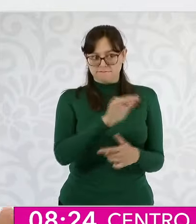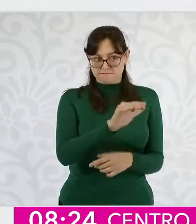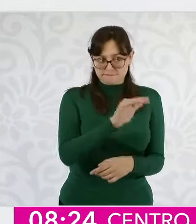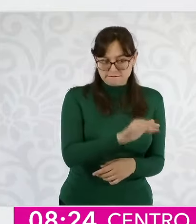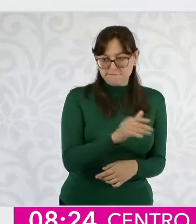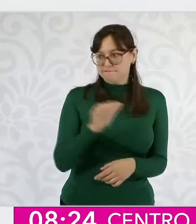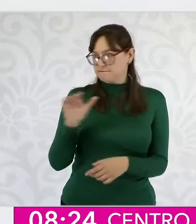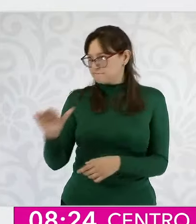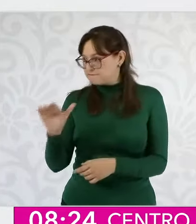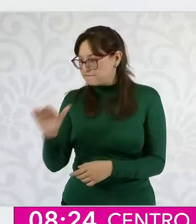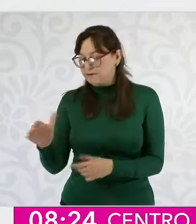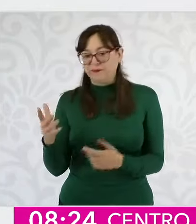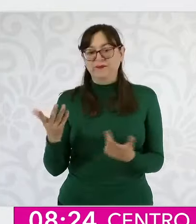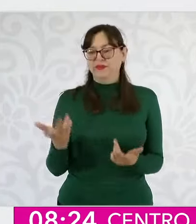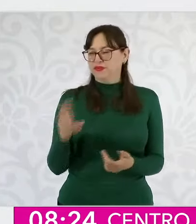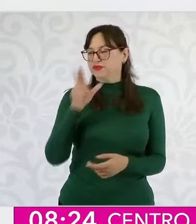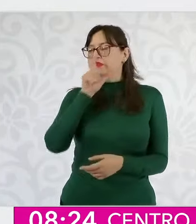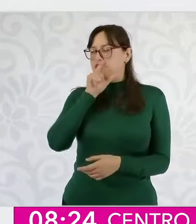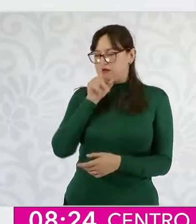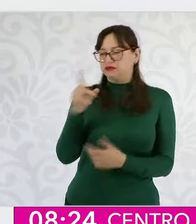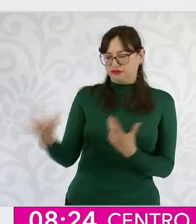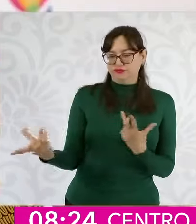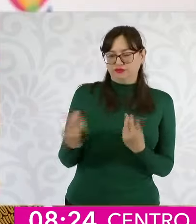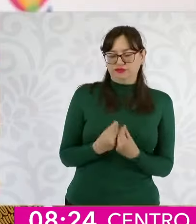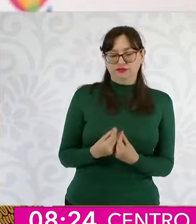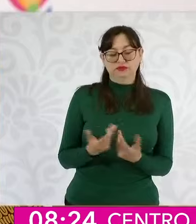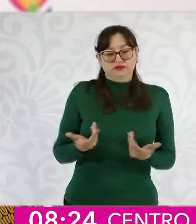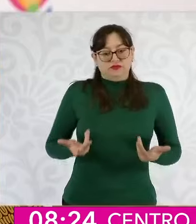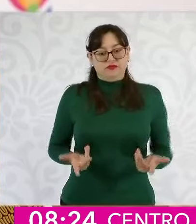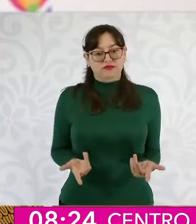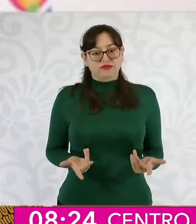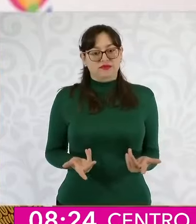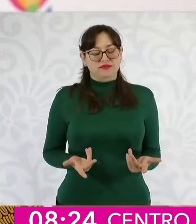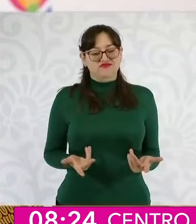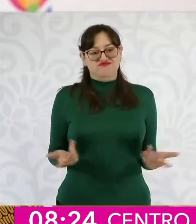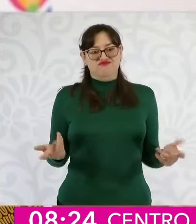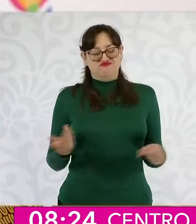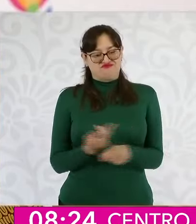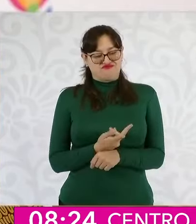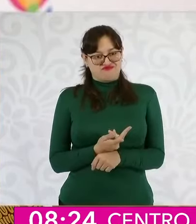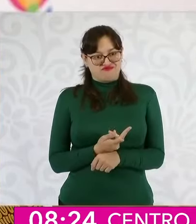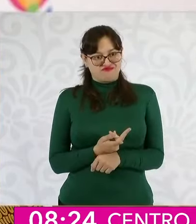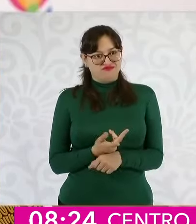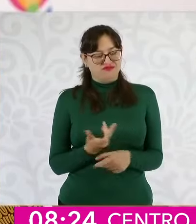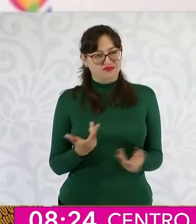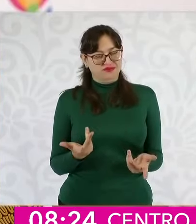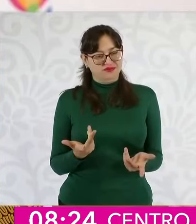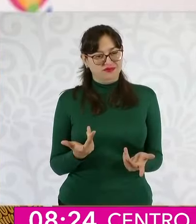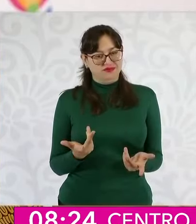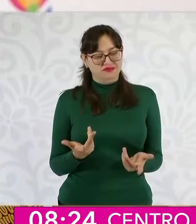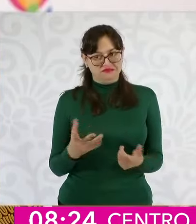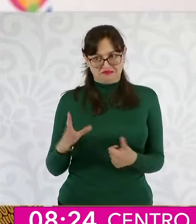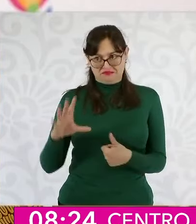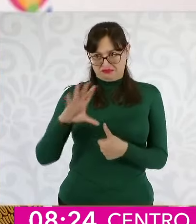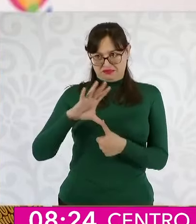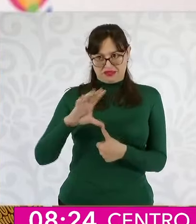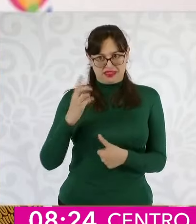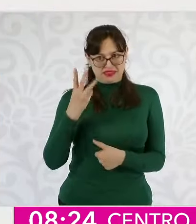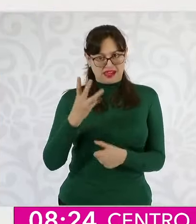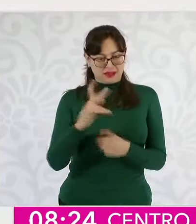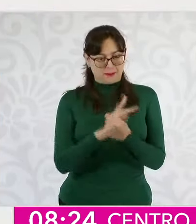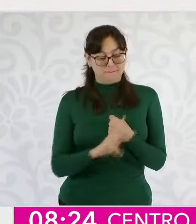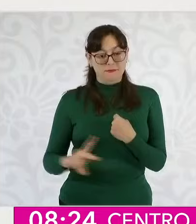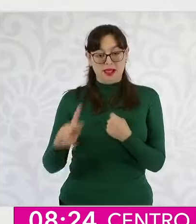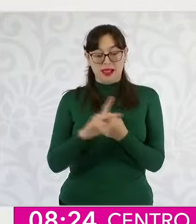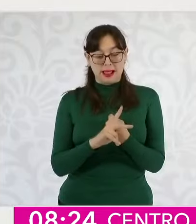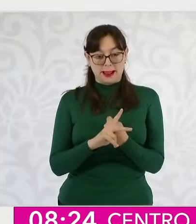que no se preocupara porque México iba a abogar porque Canadá estuviera. Ahora,